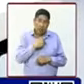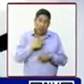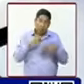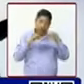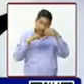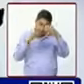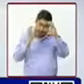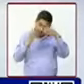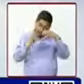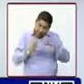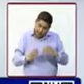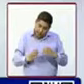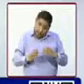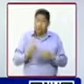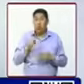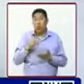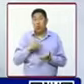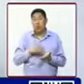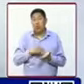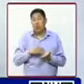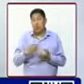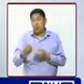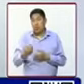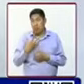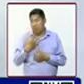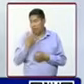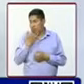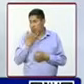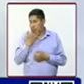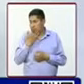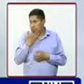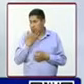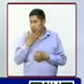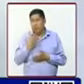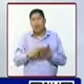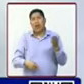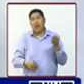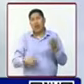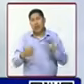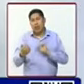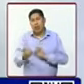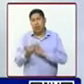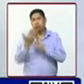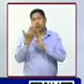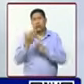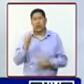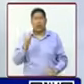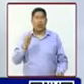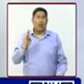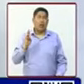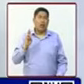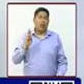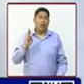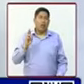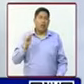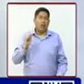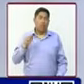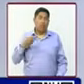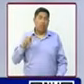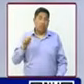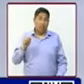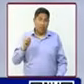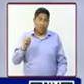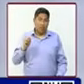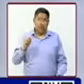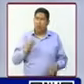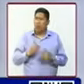médico precisamente nos dio algunos datos, sí, detalles sobre qué tiene que enfrentar Abraham, cuál es el diagnóstico específico,